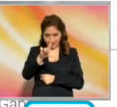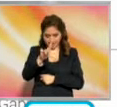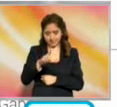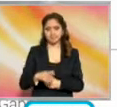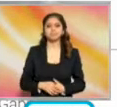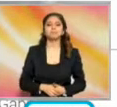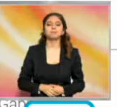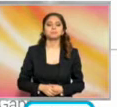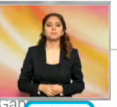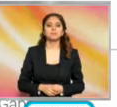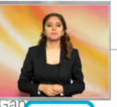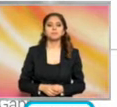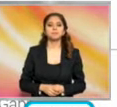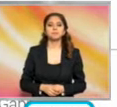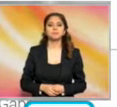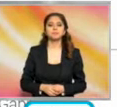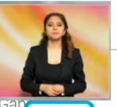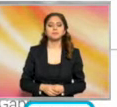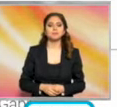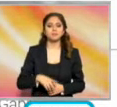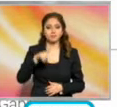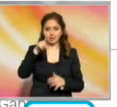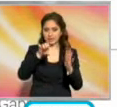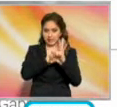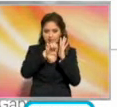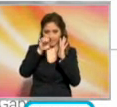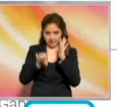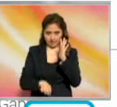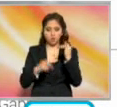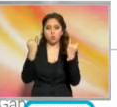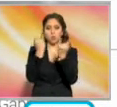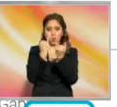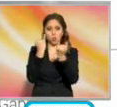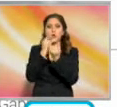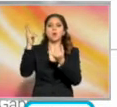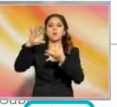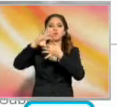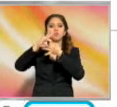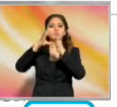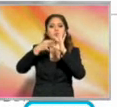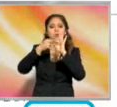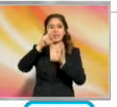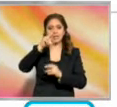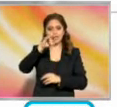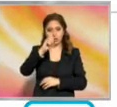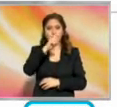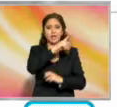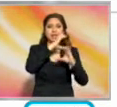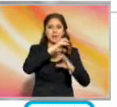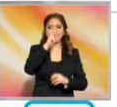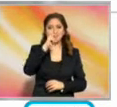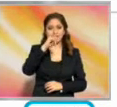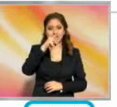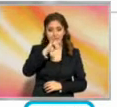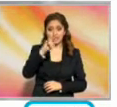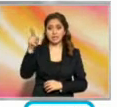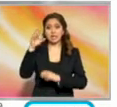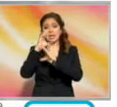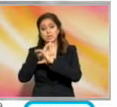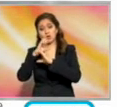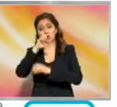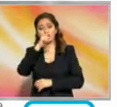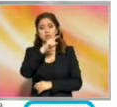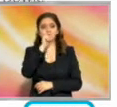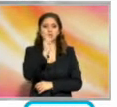Entonces, fíjate, por ejemplo, ¿no? Sí. Interesante, los Juegos Olímpicos, Olímpicos de claro. Río, Sí. canciones como Piki, Solo con verte, Adiós Amor,